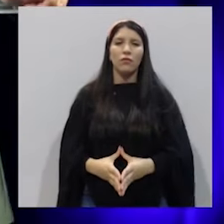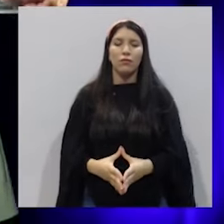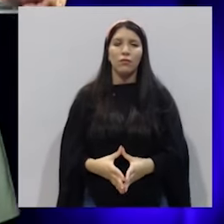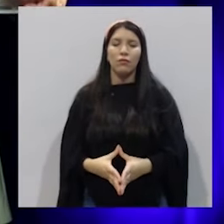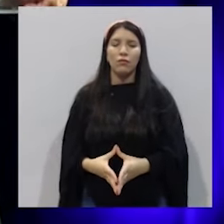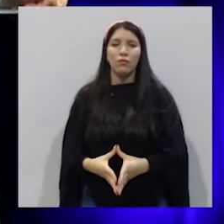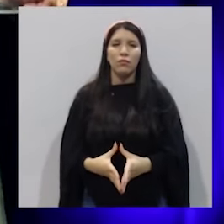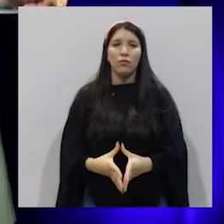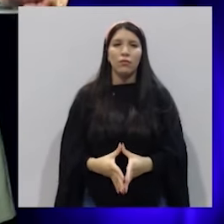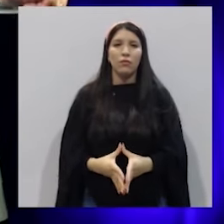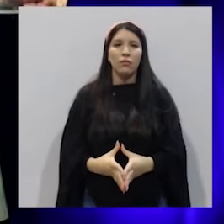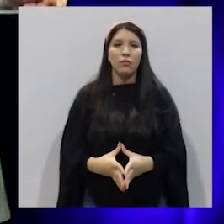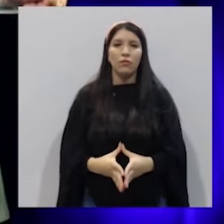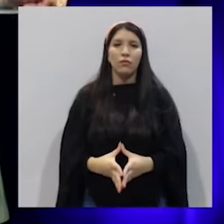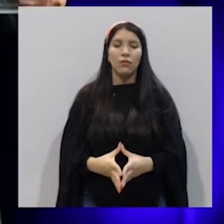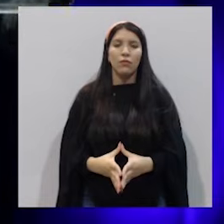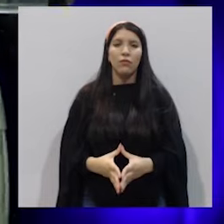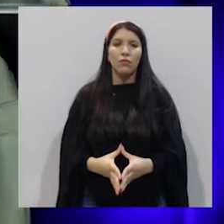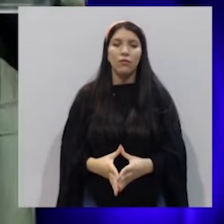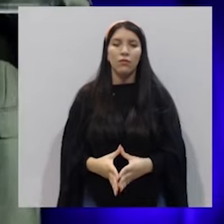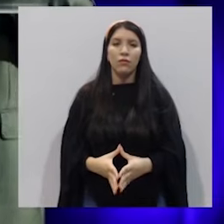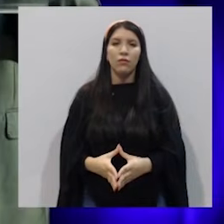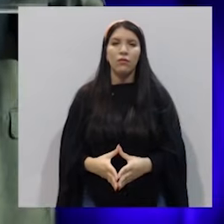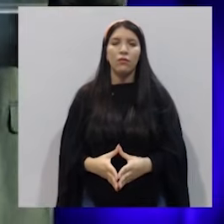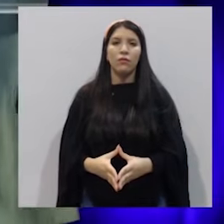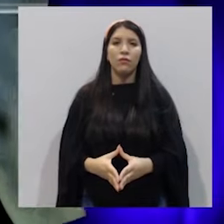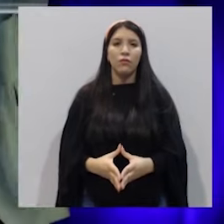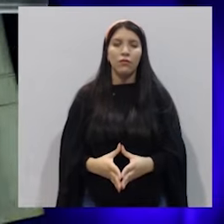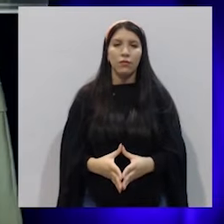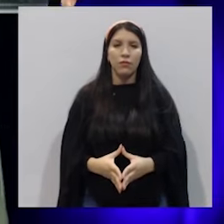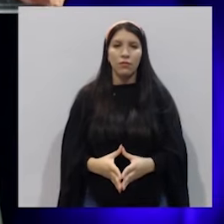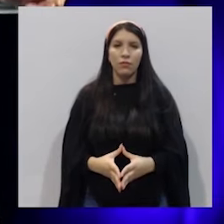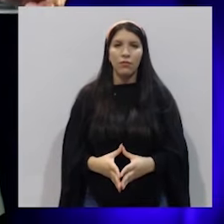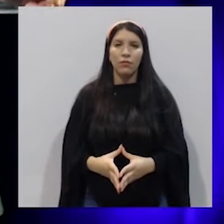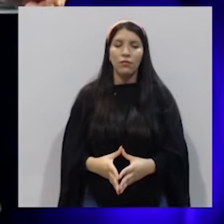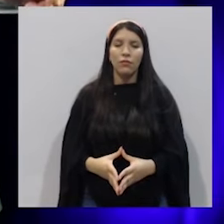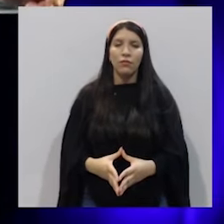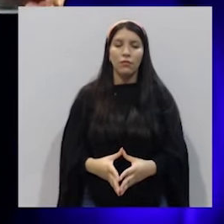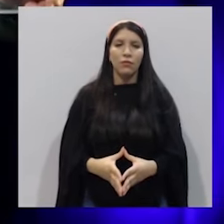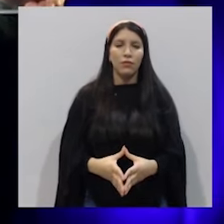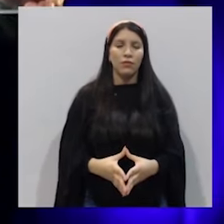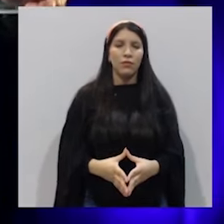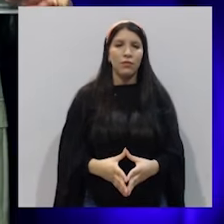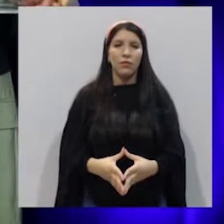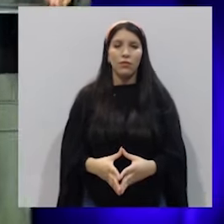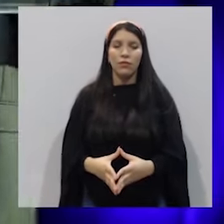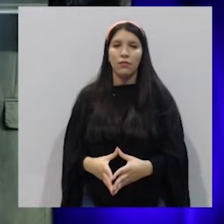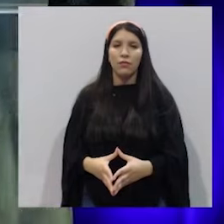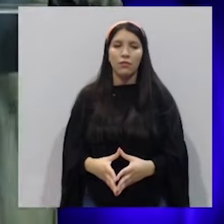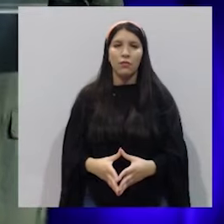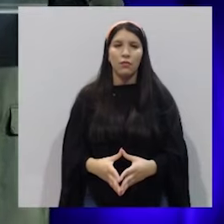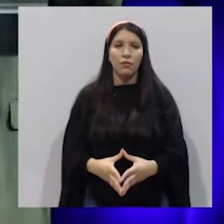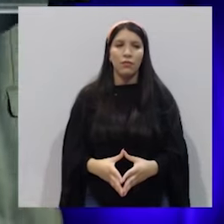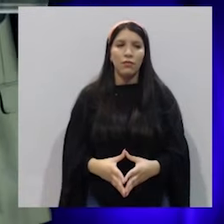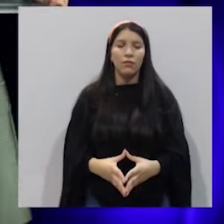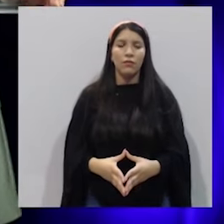para poder discernir y darnos cuenta las estrategias de parte de satanás para con nuestra vida con nuestra